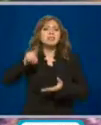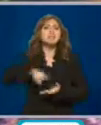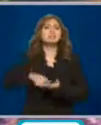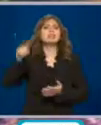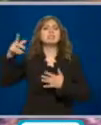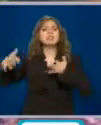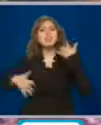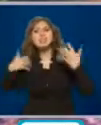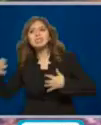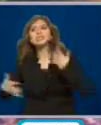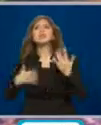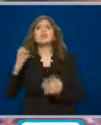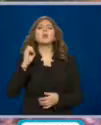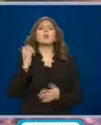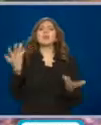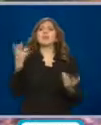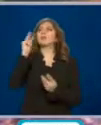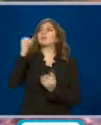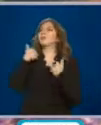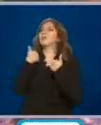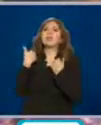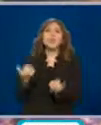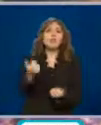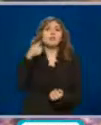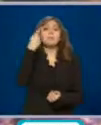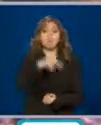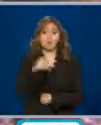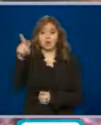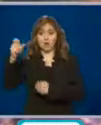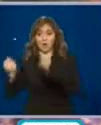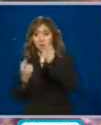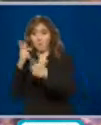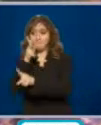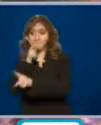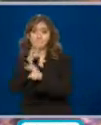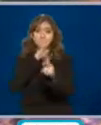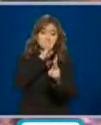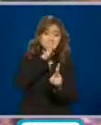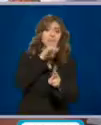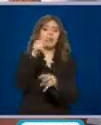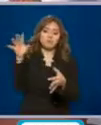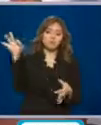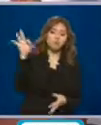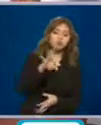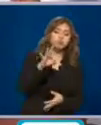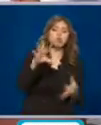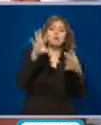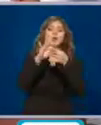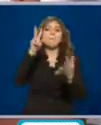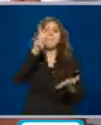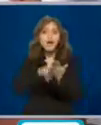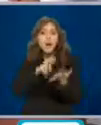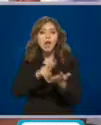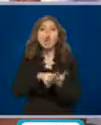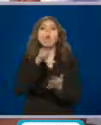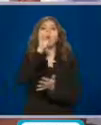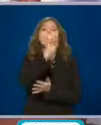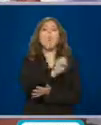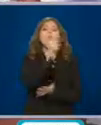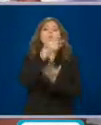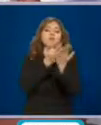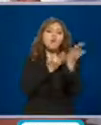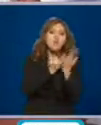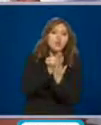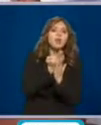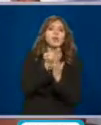los hijos pues depende mucho de los valores y de todo lo que le digan sus papás. O sea, puede haber como estos juegos de lealtades, ¿no? Que pueden ser